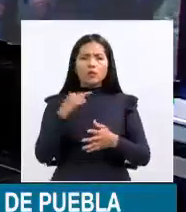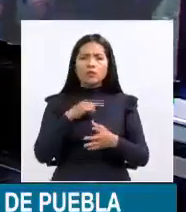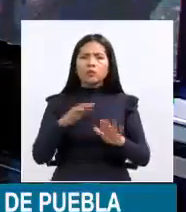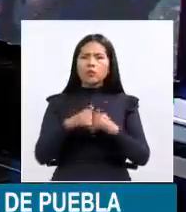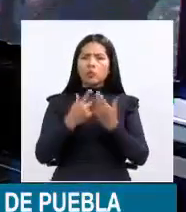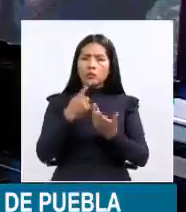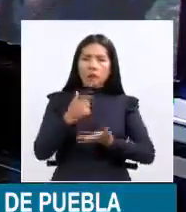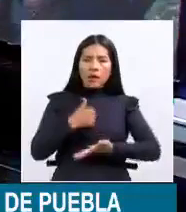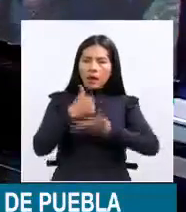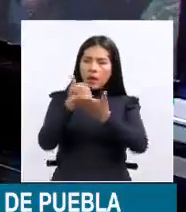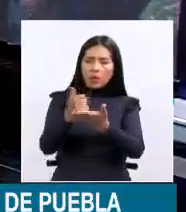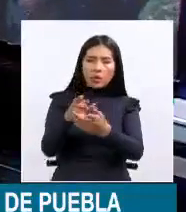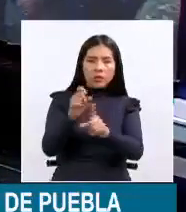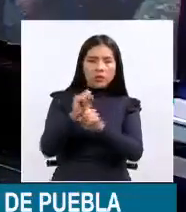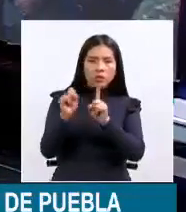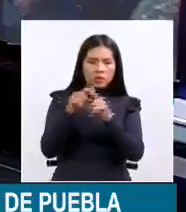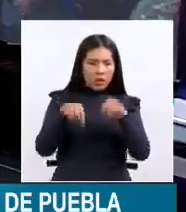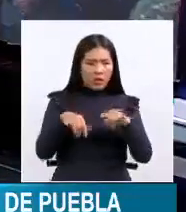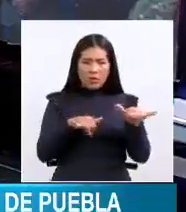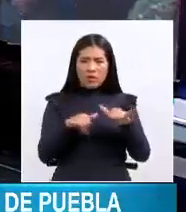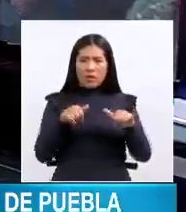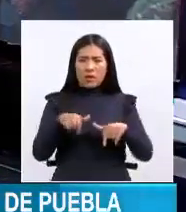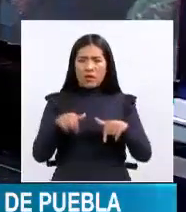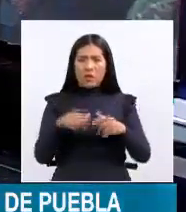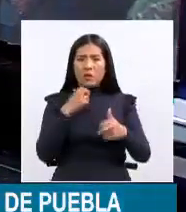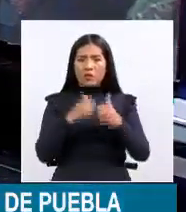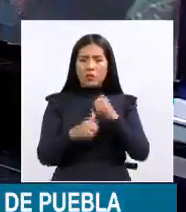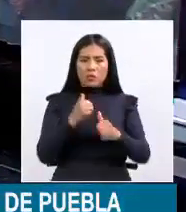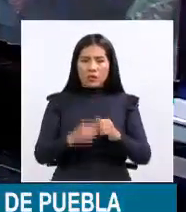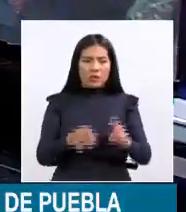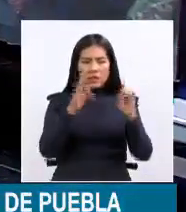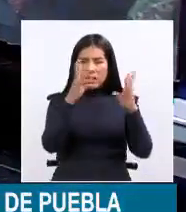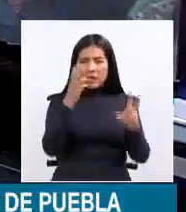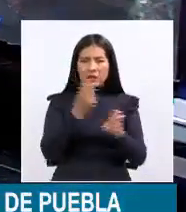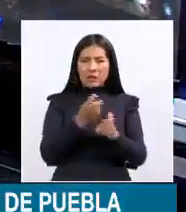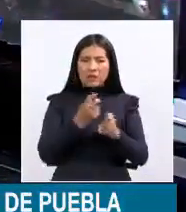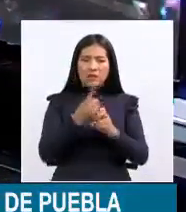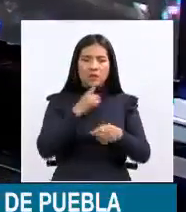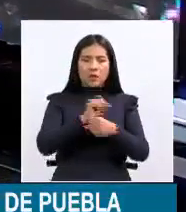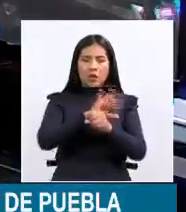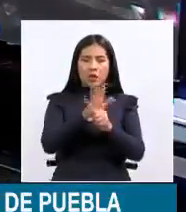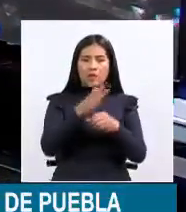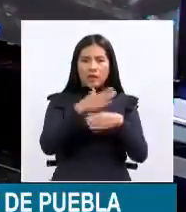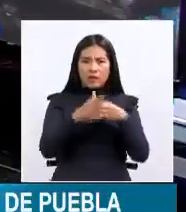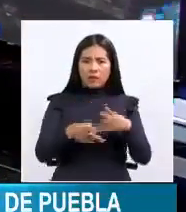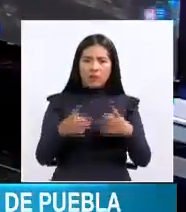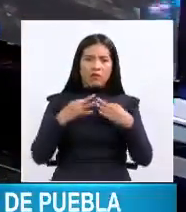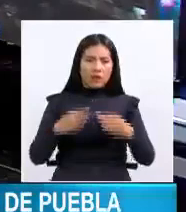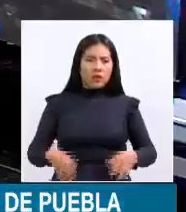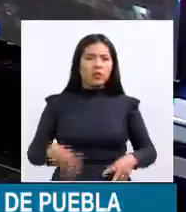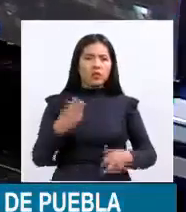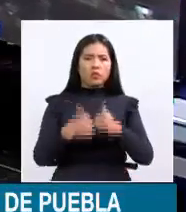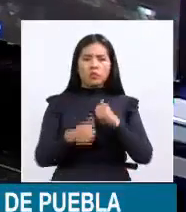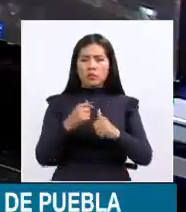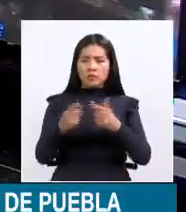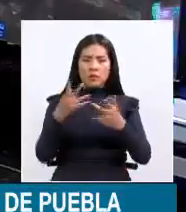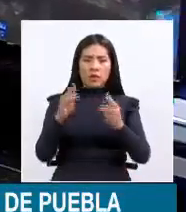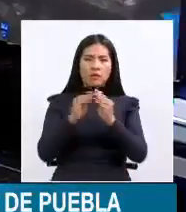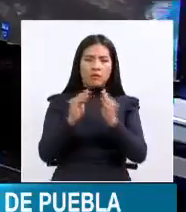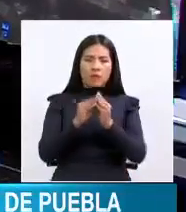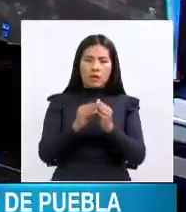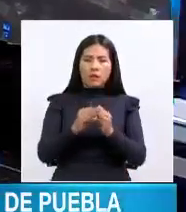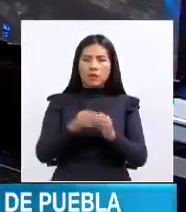en situaciones como ahora, crítica terrible, de crisis post-COVID, crisis por la guerra de Ucrania,